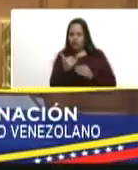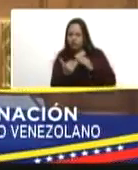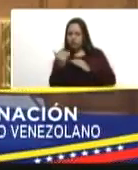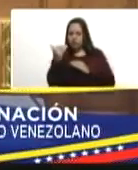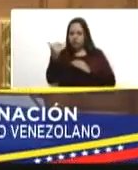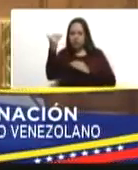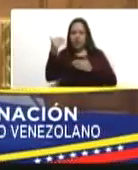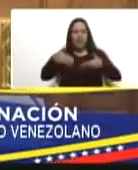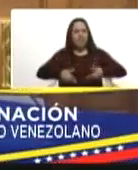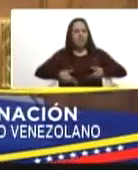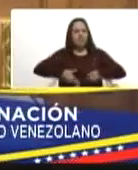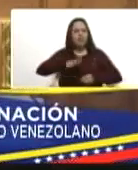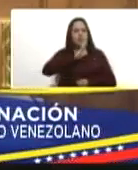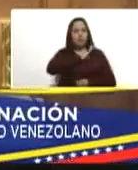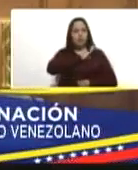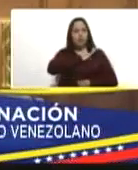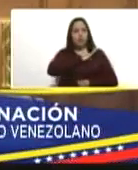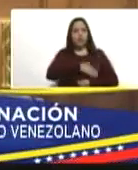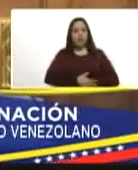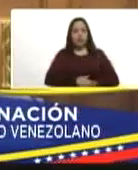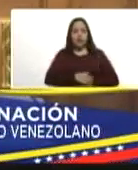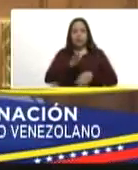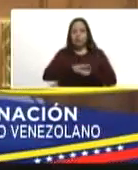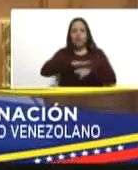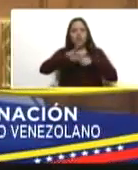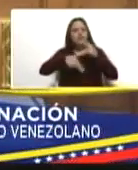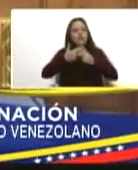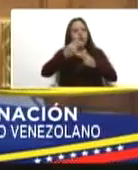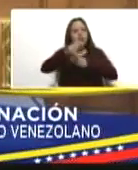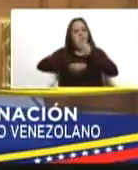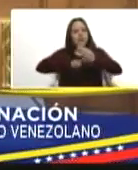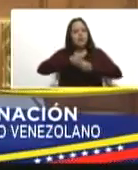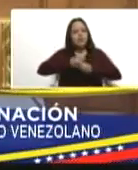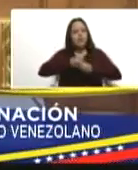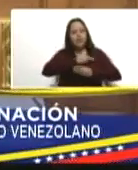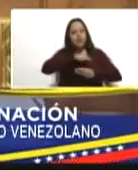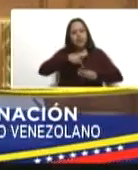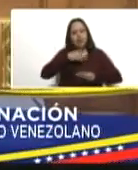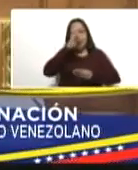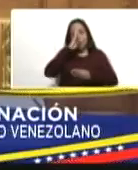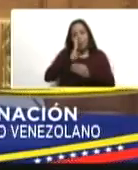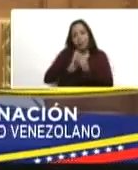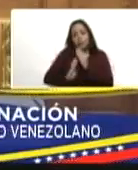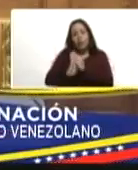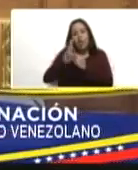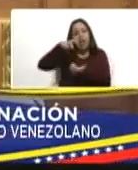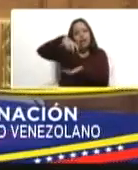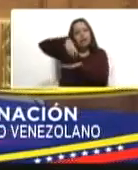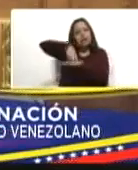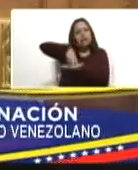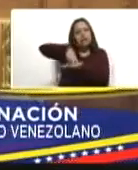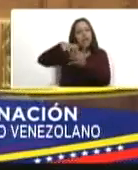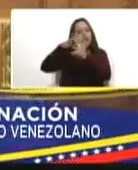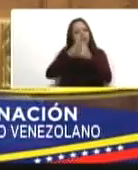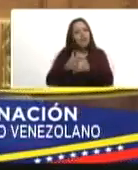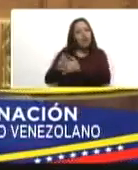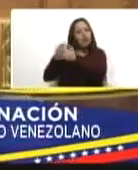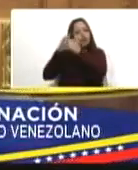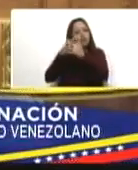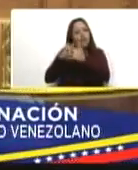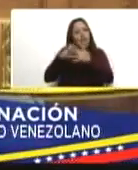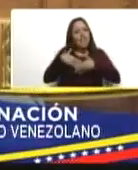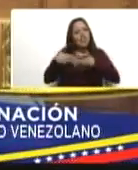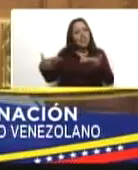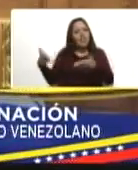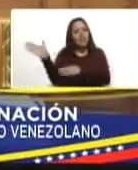esfuerzo propio porque lo que sí nunca vamos a hacer es nosotros rendirnos arrodillarnos al imperio entregar